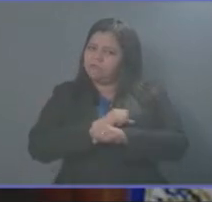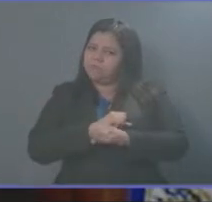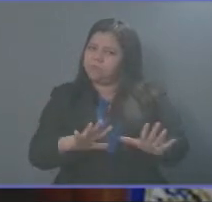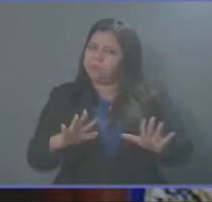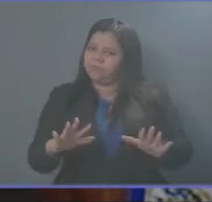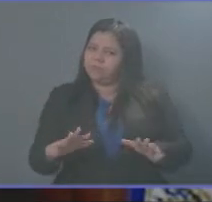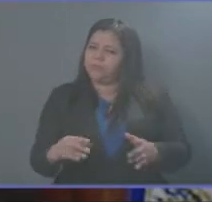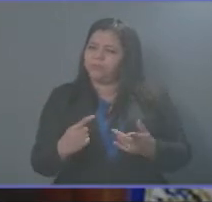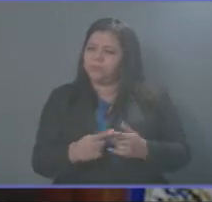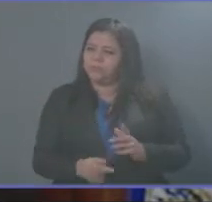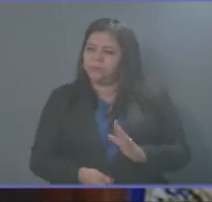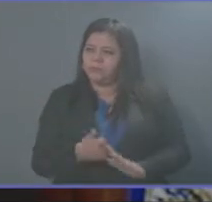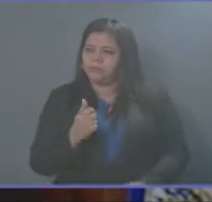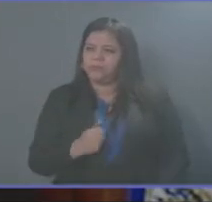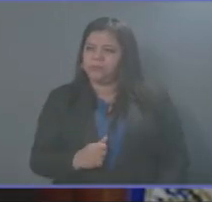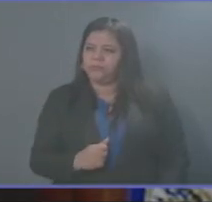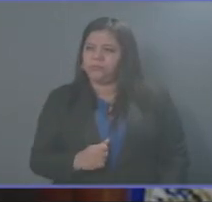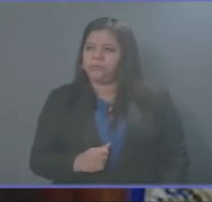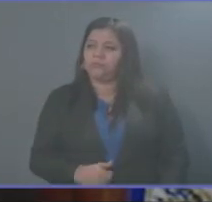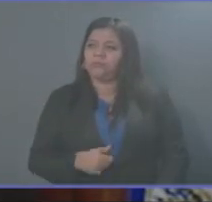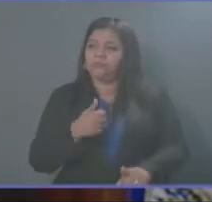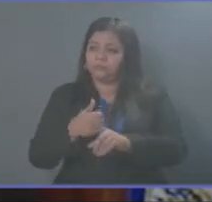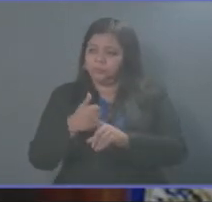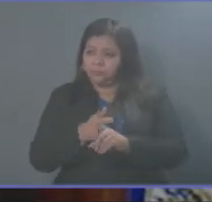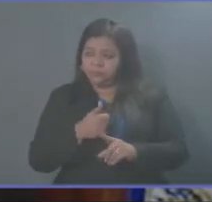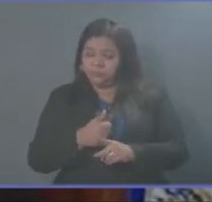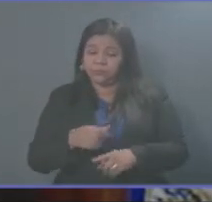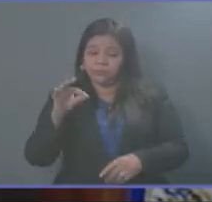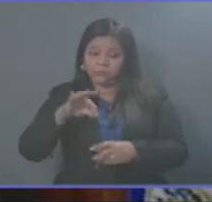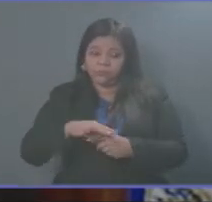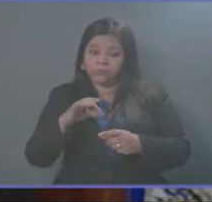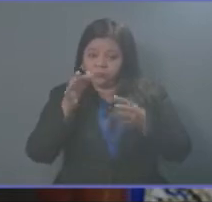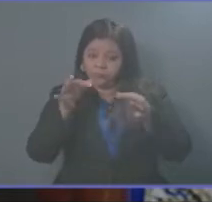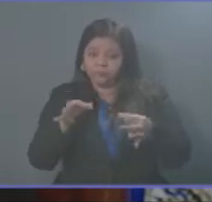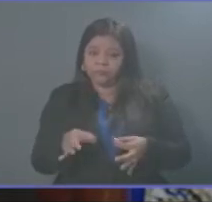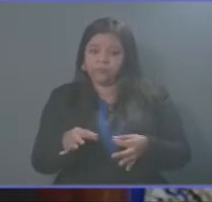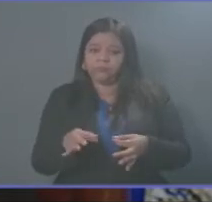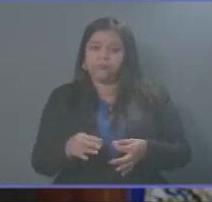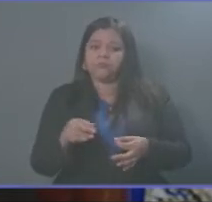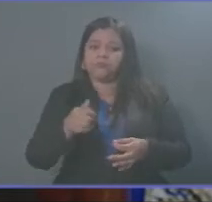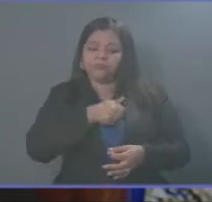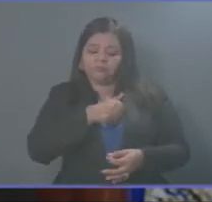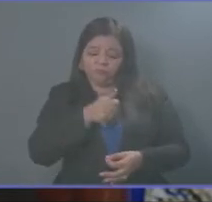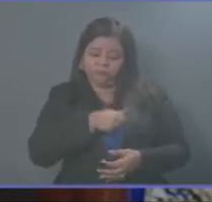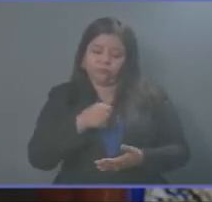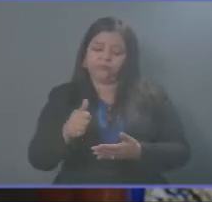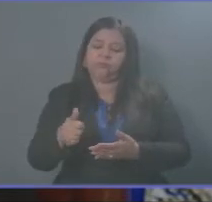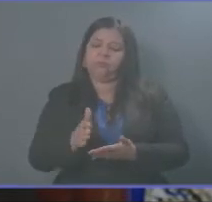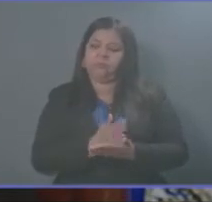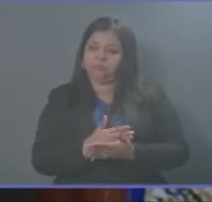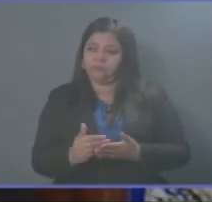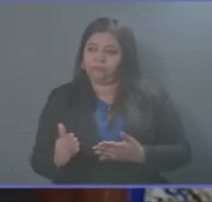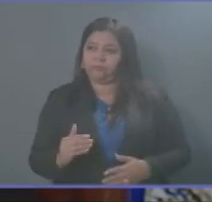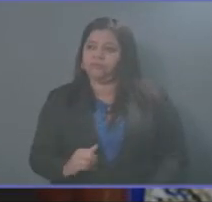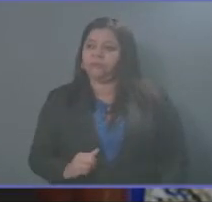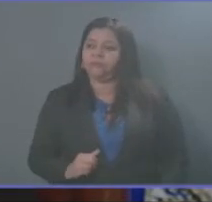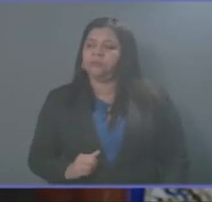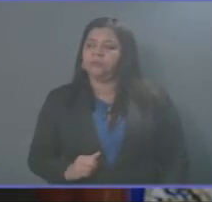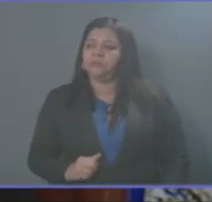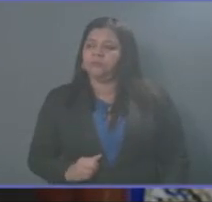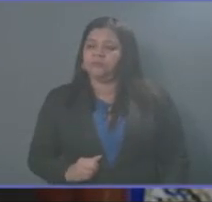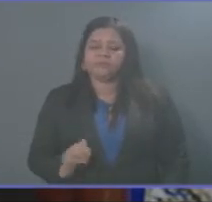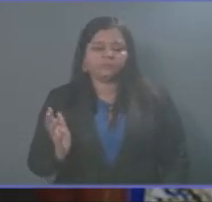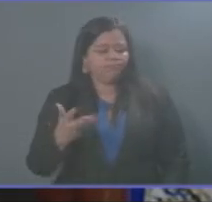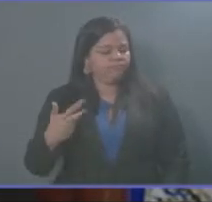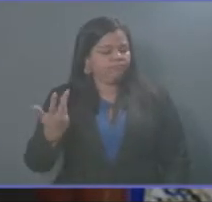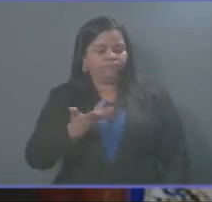Y cada quien que vote por este decreto tendrá responsabilidad compartida. No